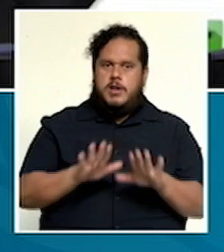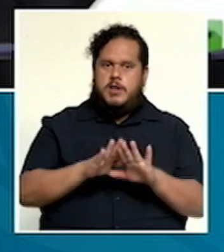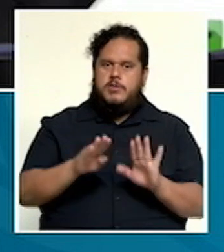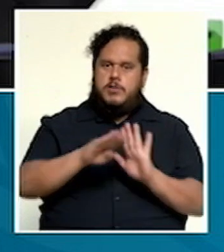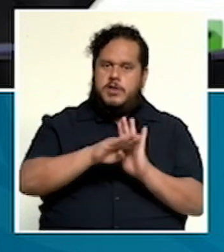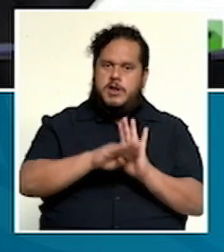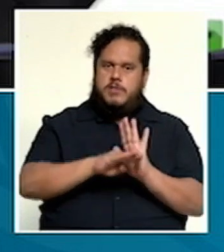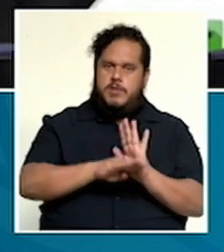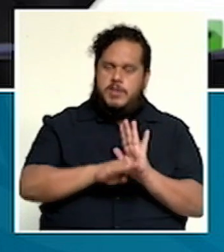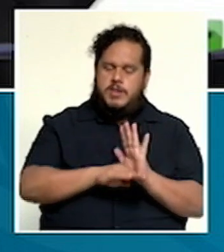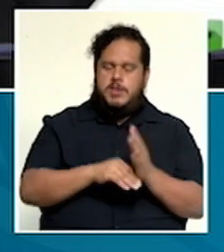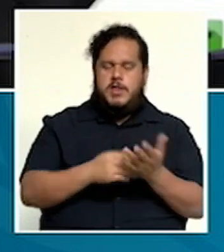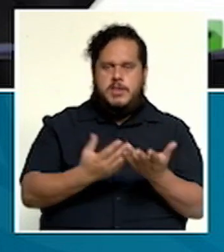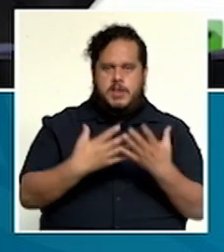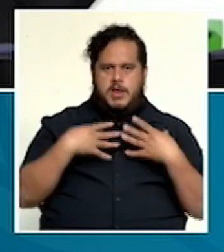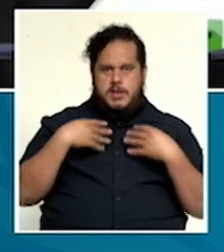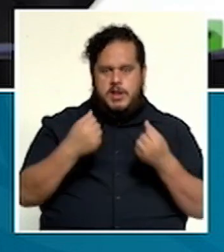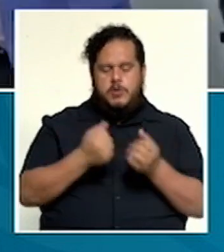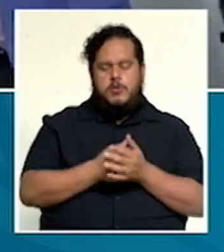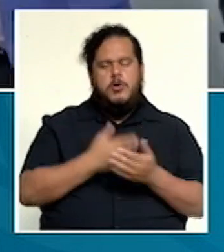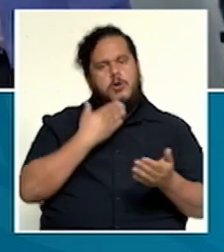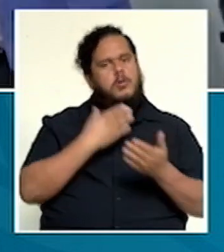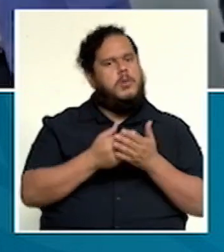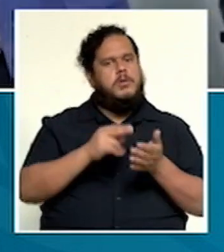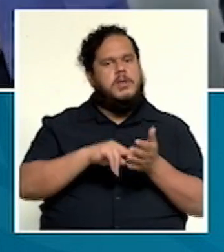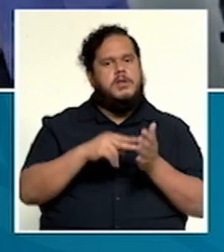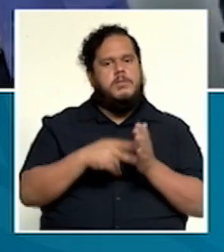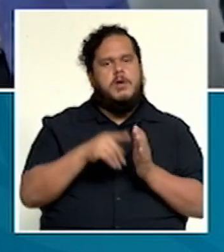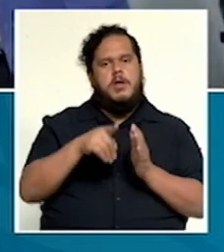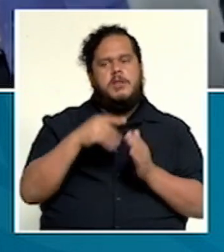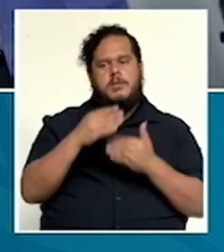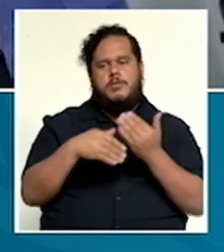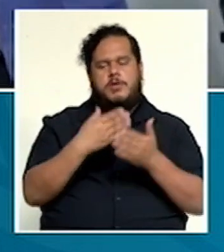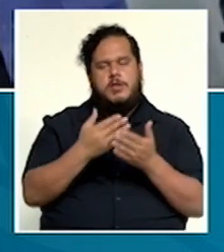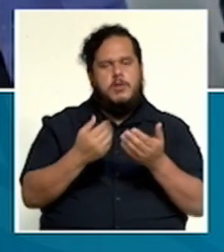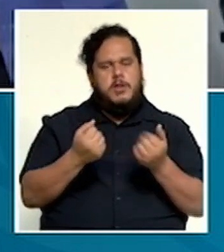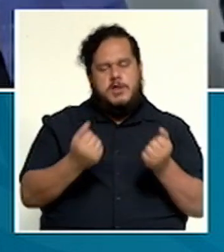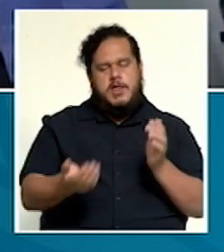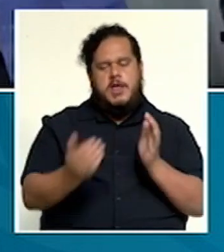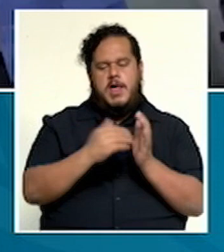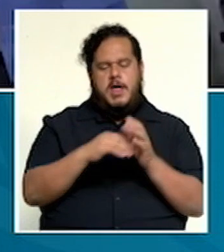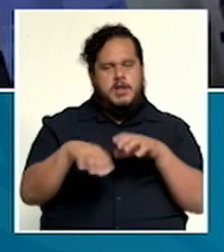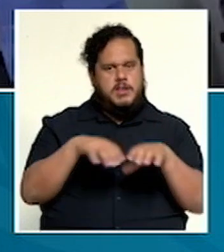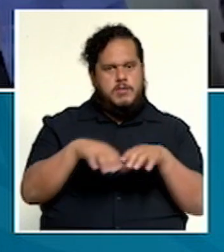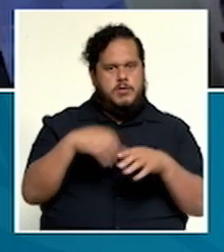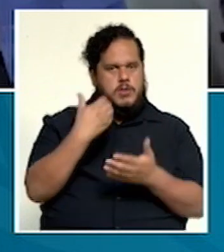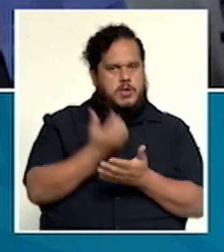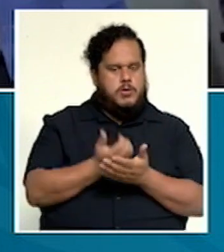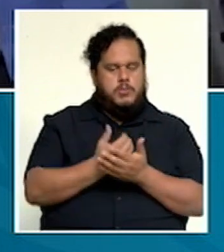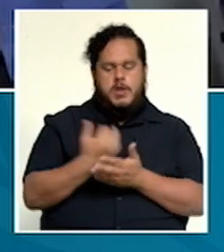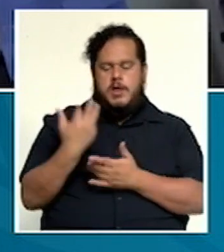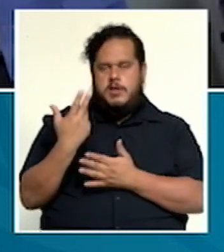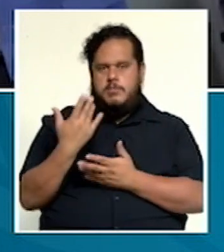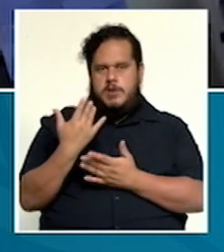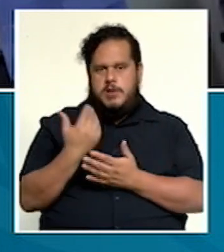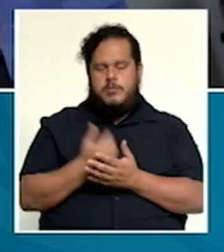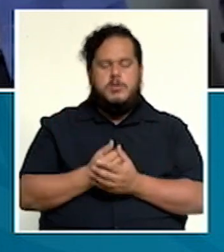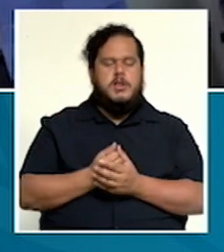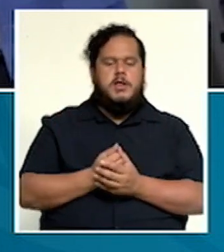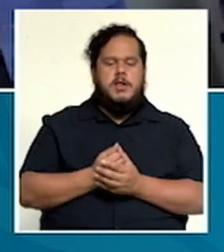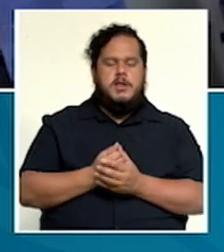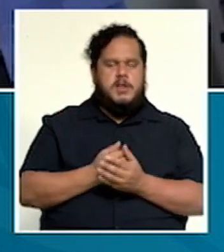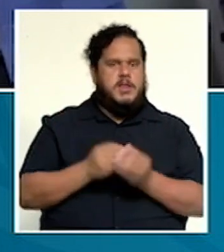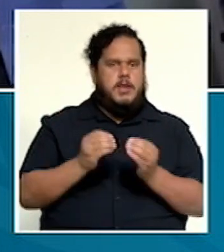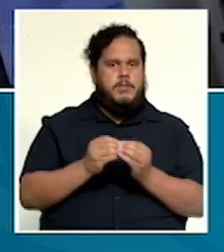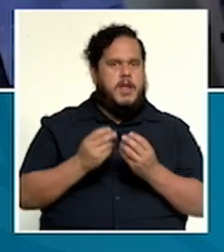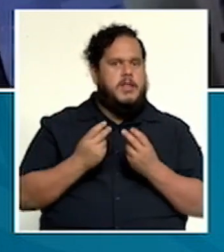le mencionaba también, lo bueno que ha significado ese proceso de reactivación económica, que esperemos que sea